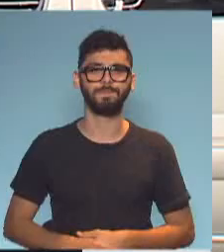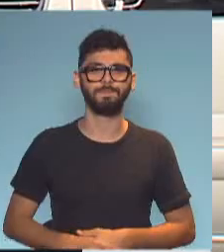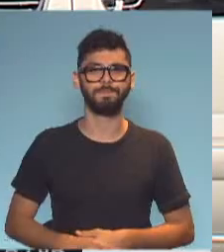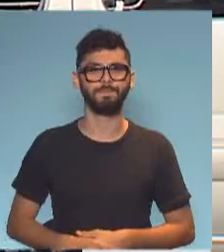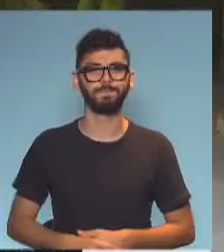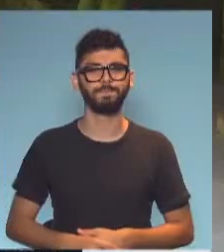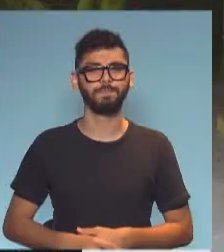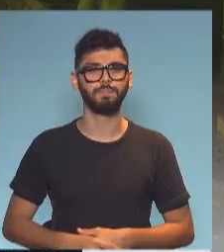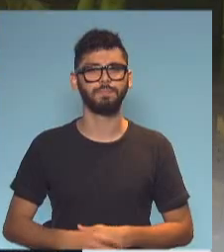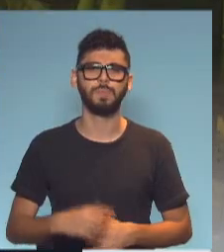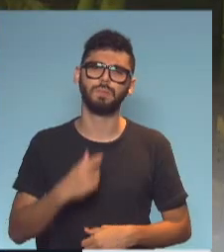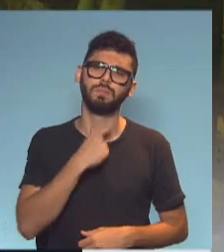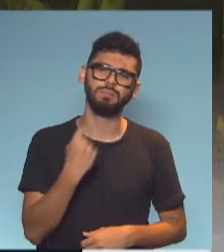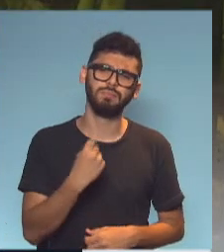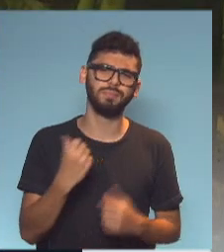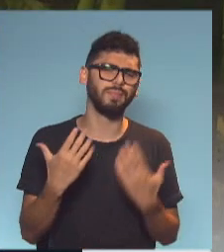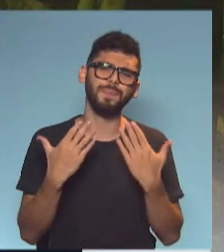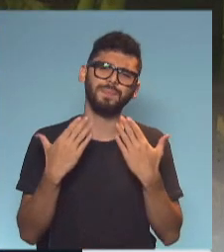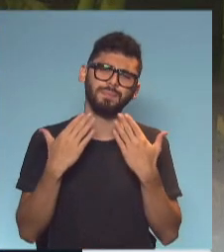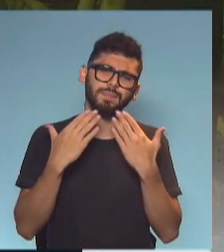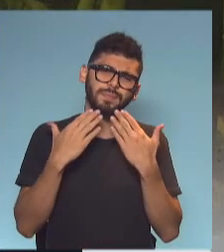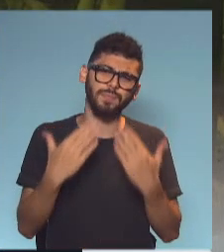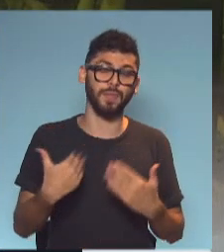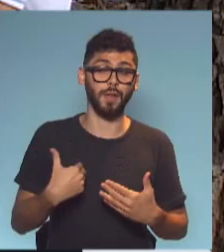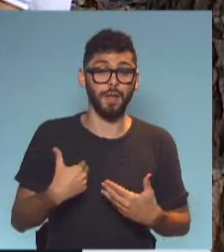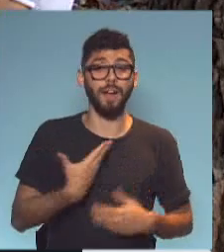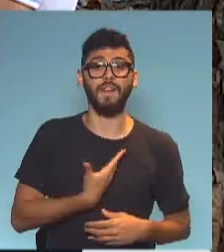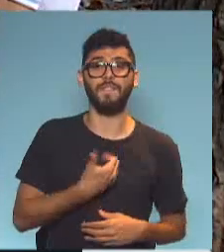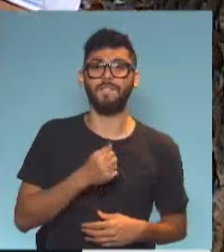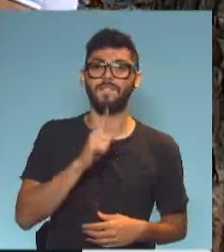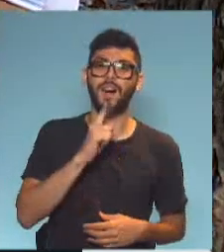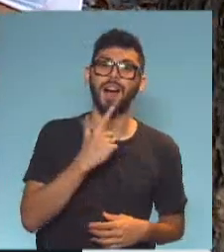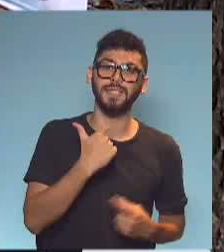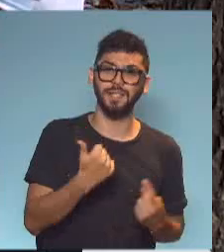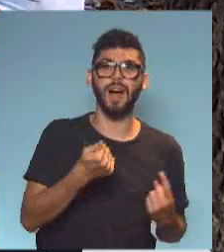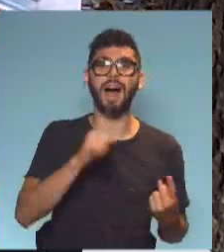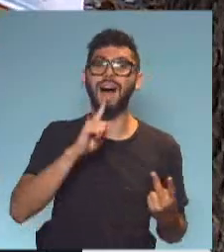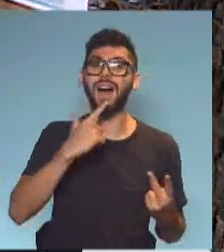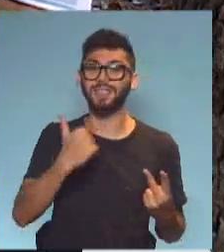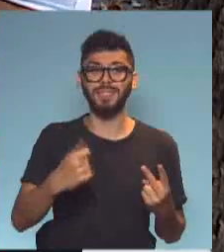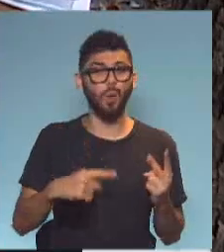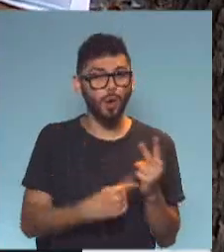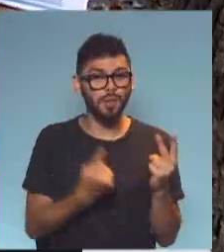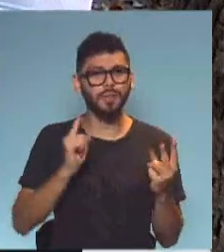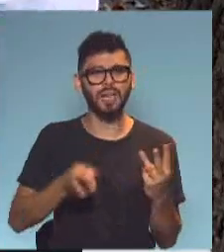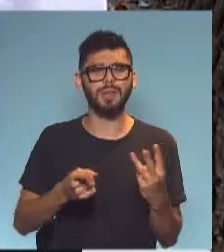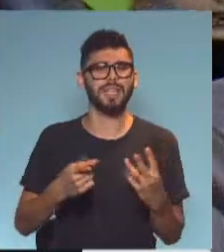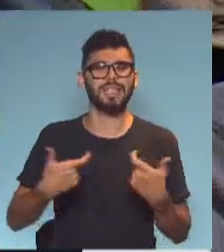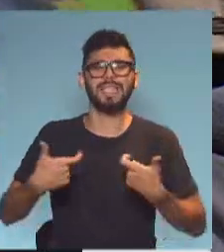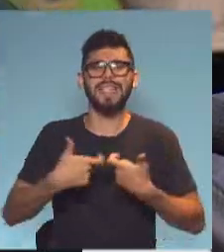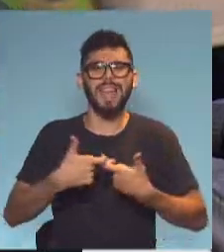Queremos agradecer desde FATSA, desde ATSA Buenos Aires y de todo el Sindicato de